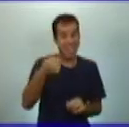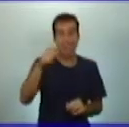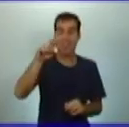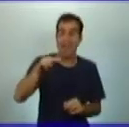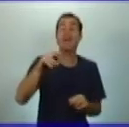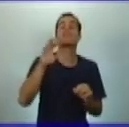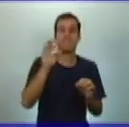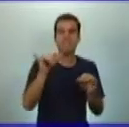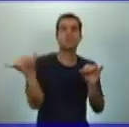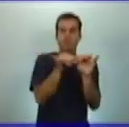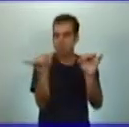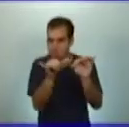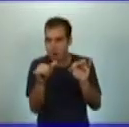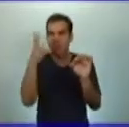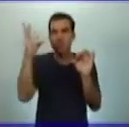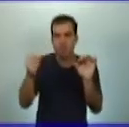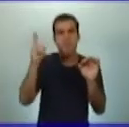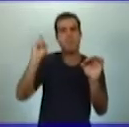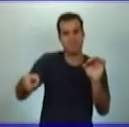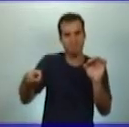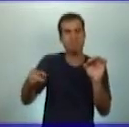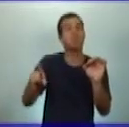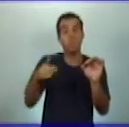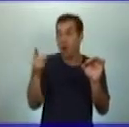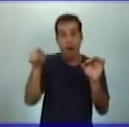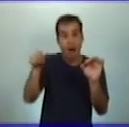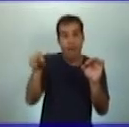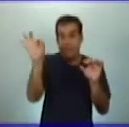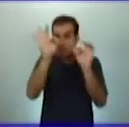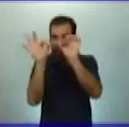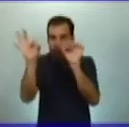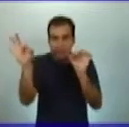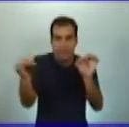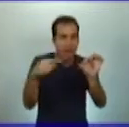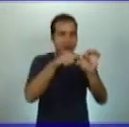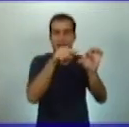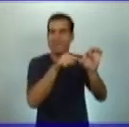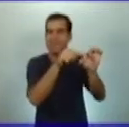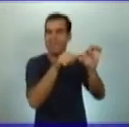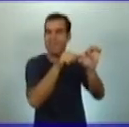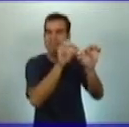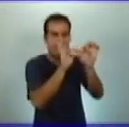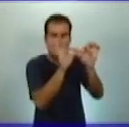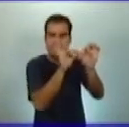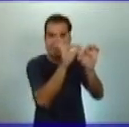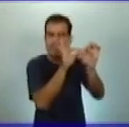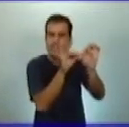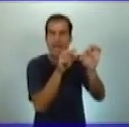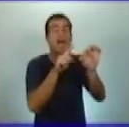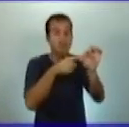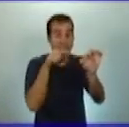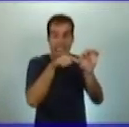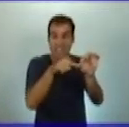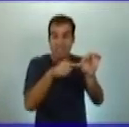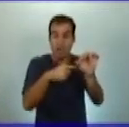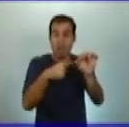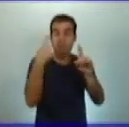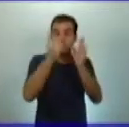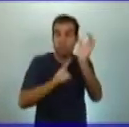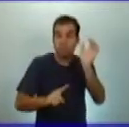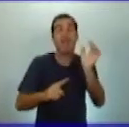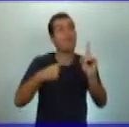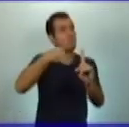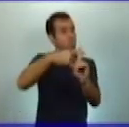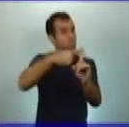porque los protones son las partículas que están en el núcleo y que el valor de su carga es positivo. Por tanto, la